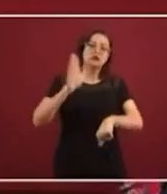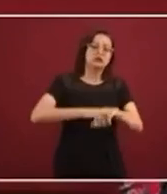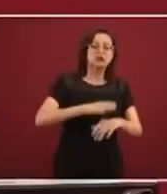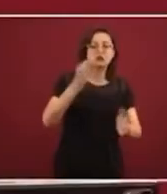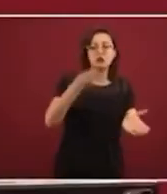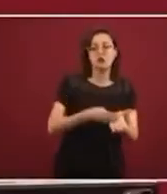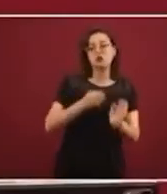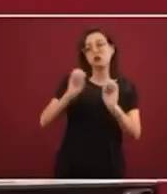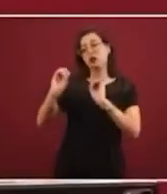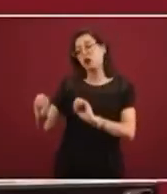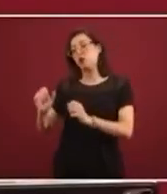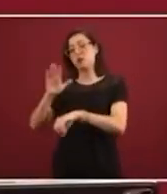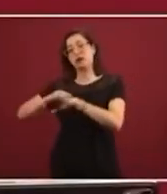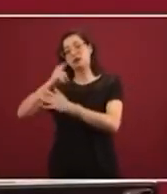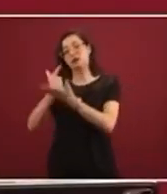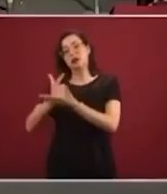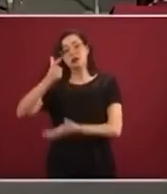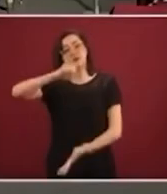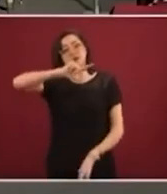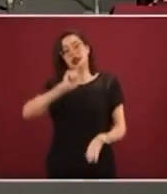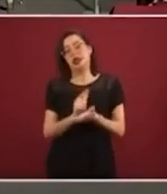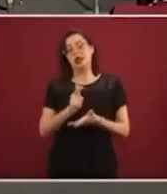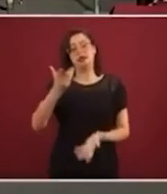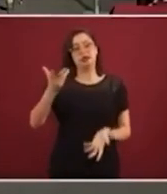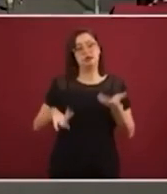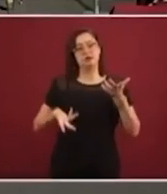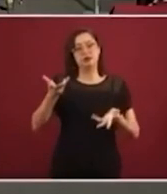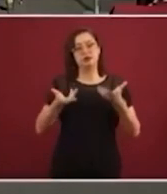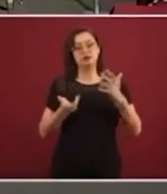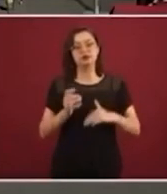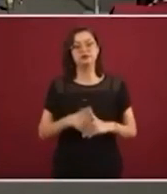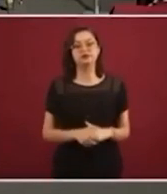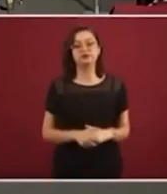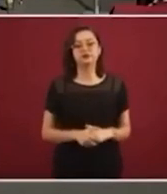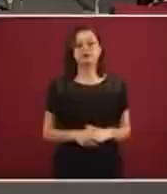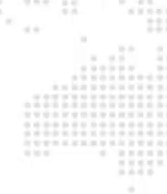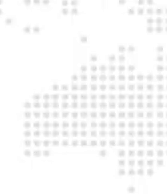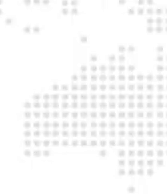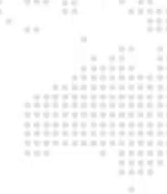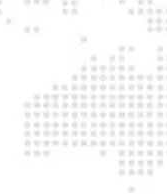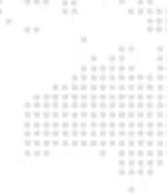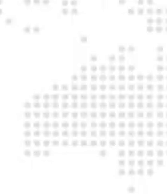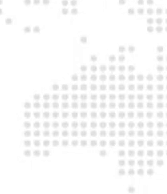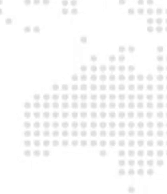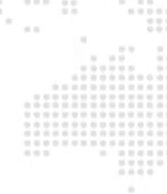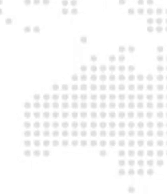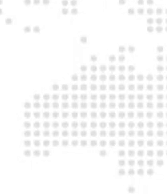corresponda conforme a la ley. Gracias. La parte de los sismos.